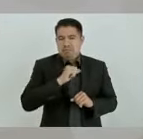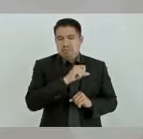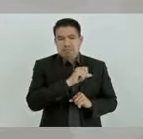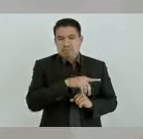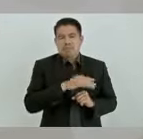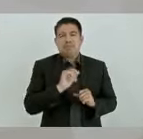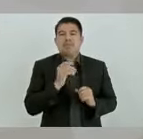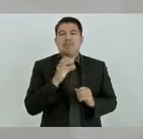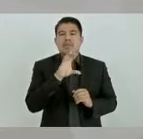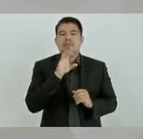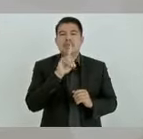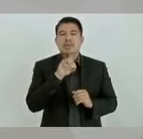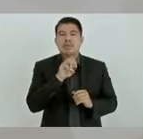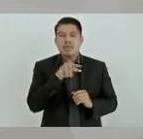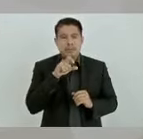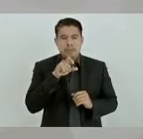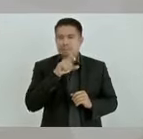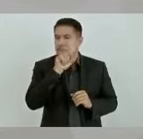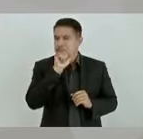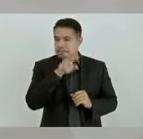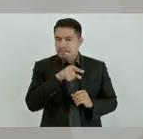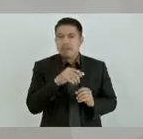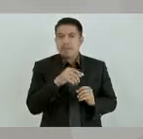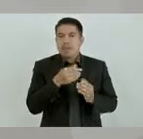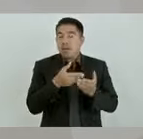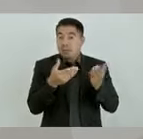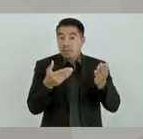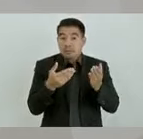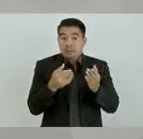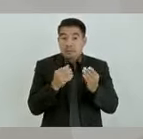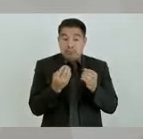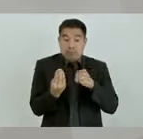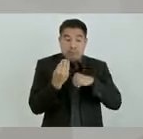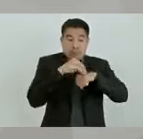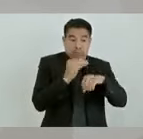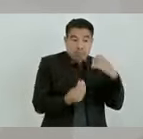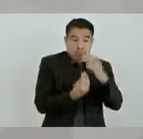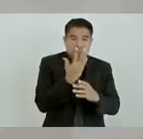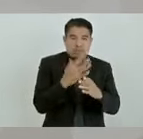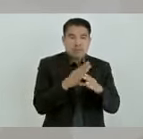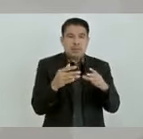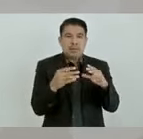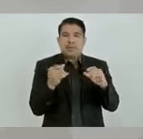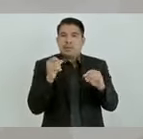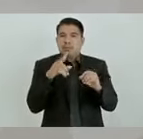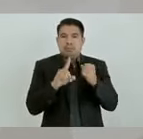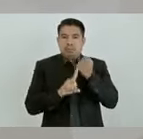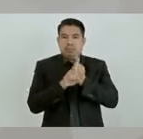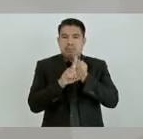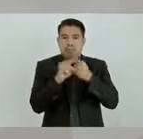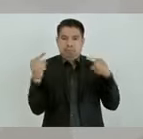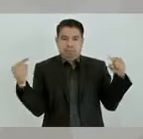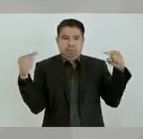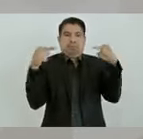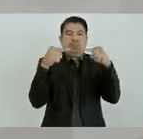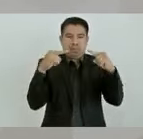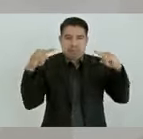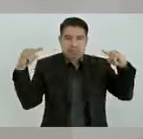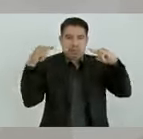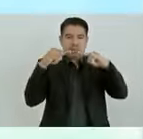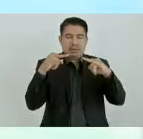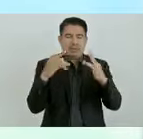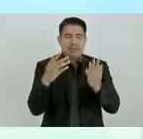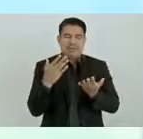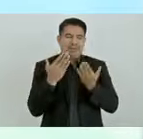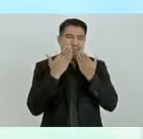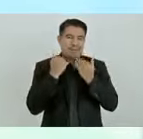de México y no hay problema de interferencia aérea. Eso fue una gran